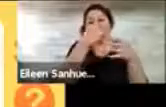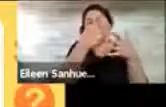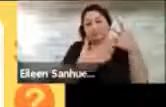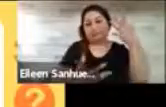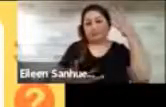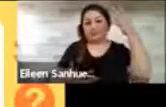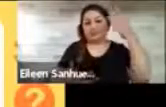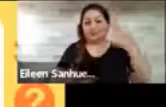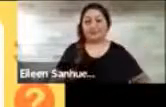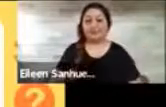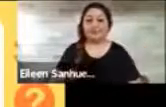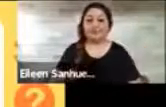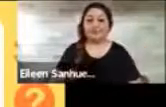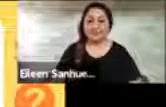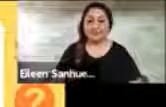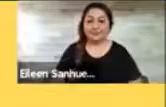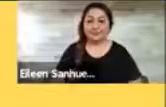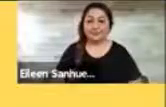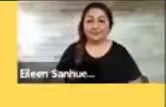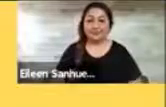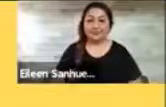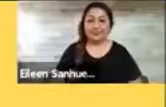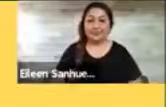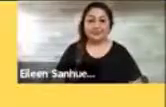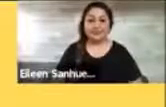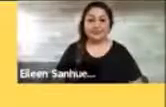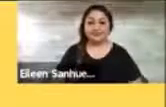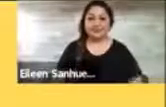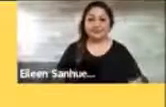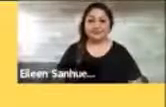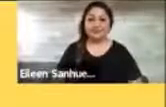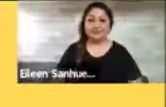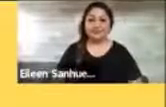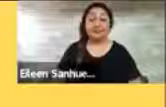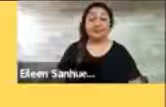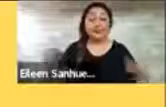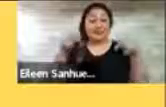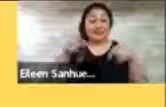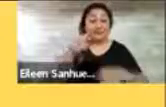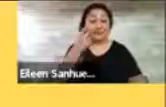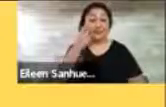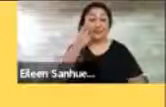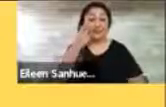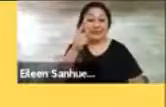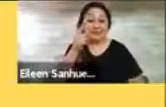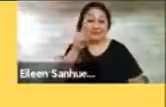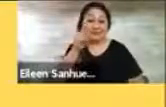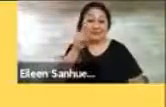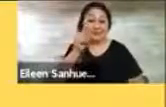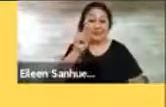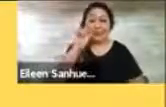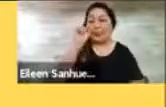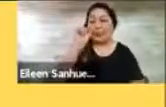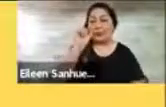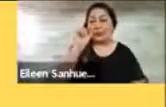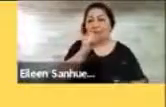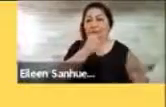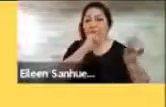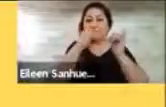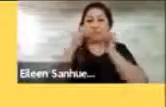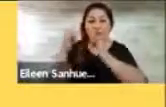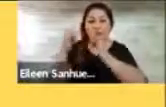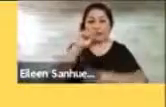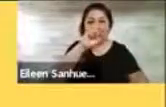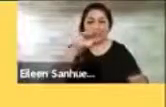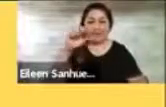etcétera. Y vamos a ver muy así por encima lo que son los juegos. No les voy a mostrar todo, les voy a dar como solo un